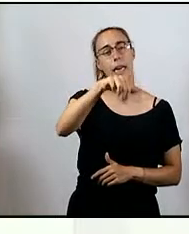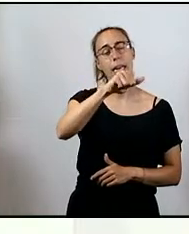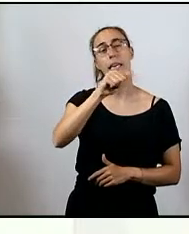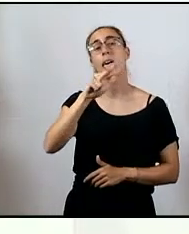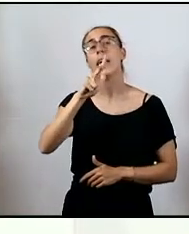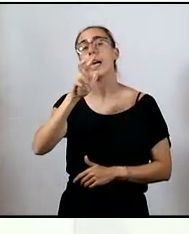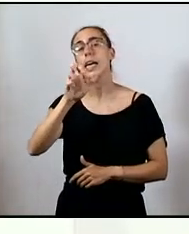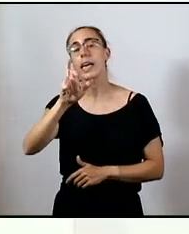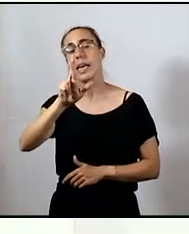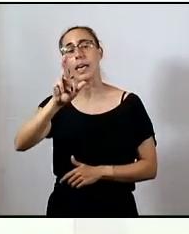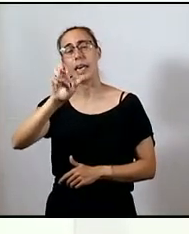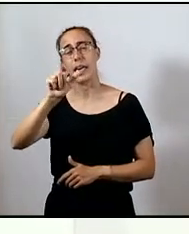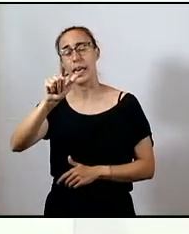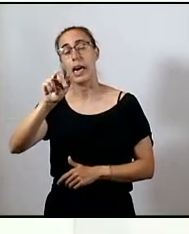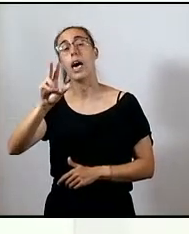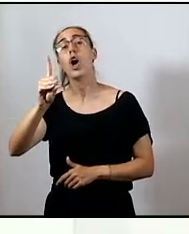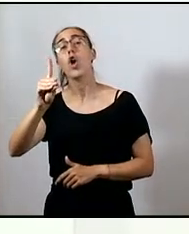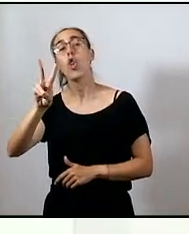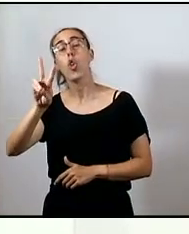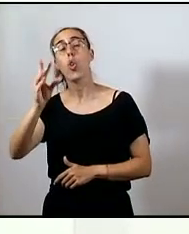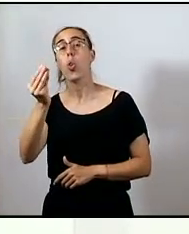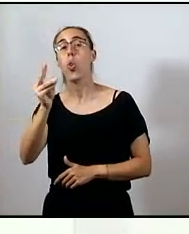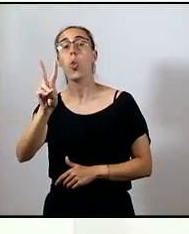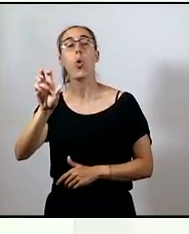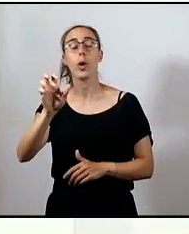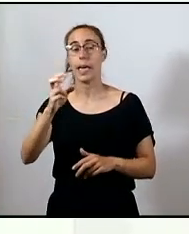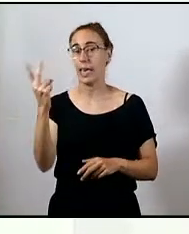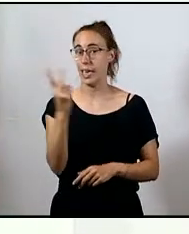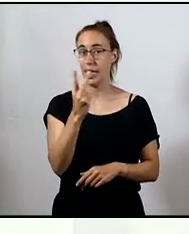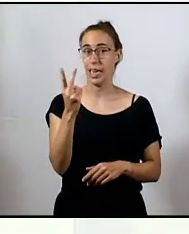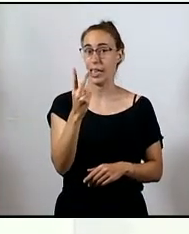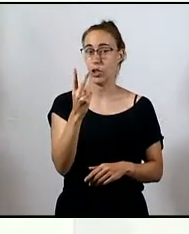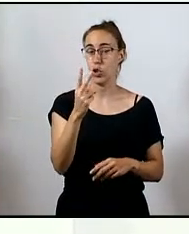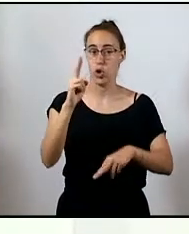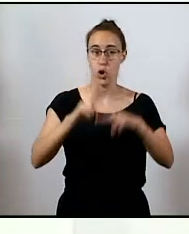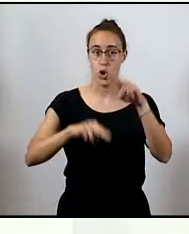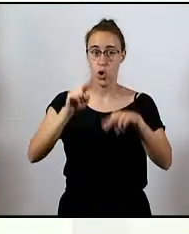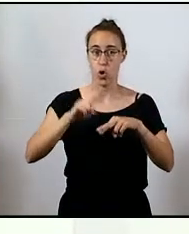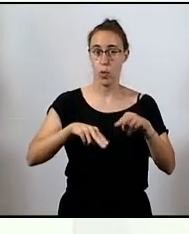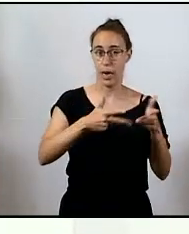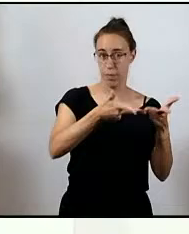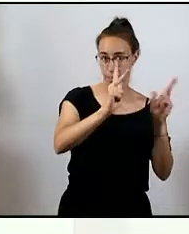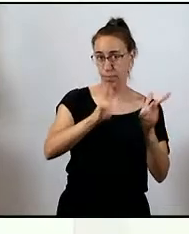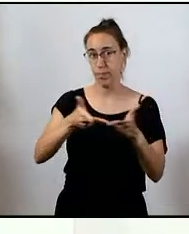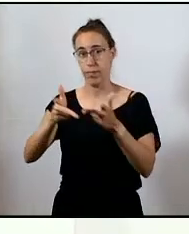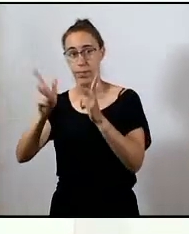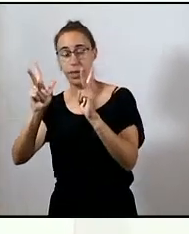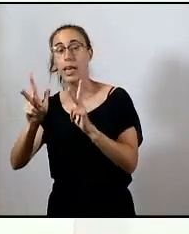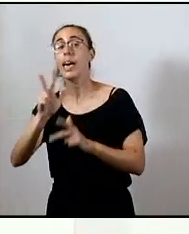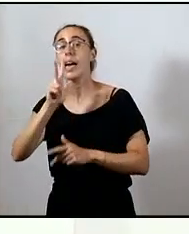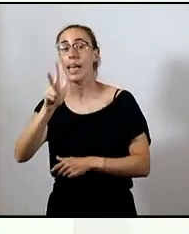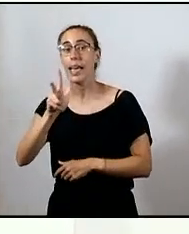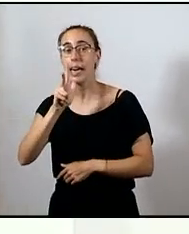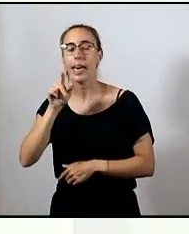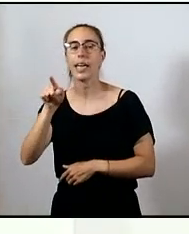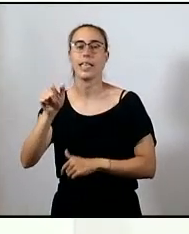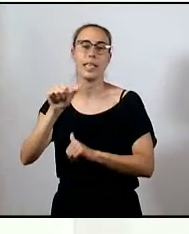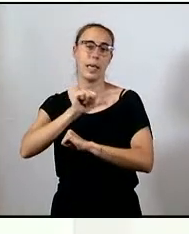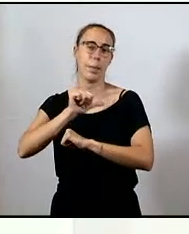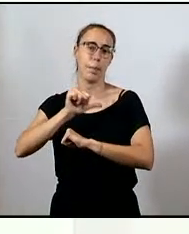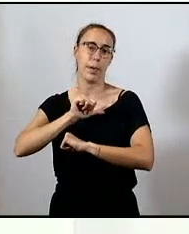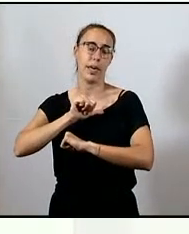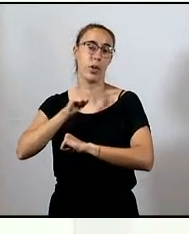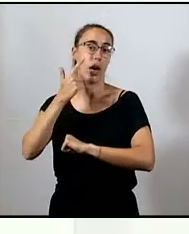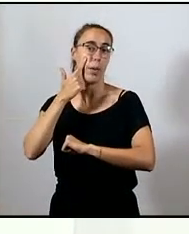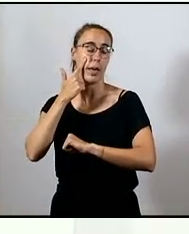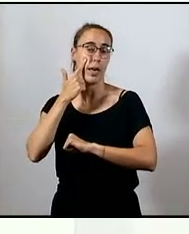están adjudicadas y el inicio de los trabajos será en el mes de septiembre en el caso de Guareña, y en el de Herrera del Duque simplemente estamos esperando las ofertas. Y ahora sacamos